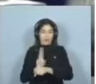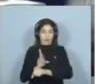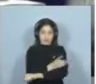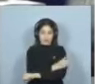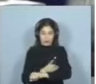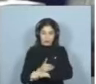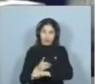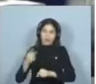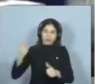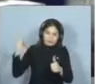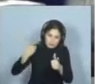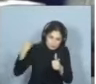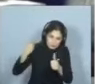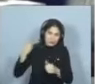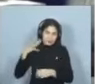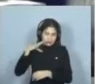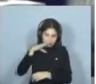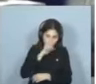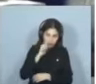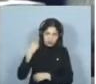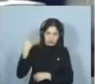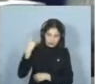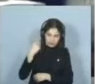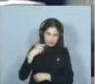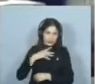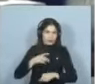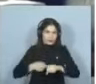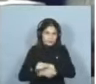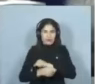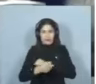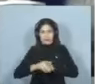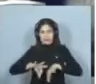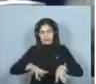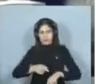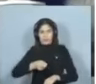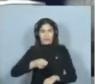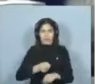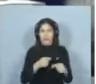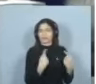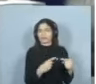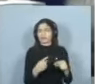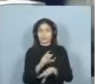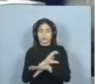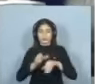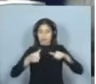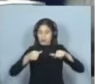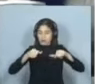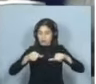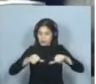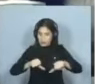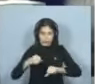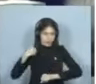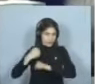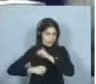el hostigamiento, estigmatización, amenazas, criminalización, vigilancia y otros ataques tanto en el